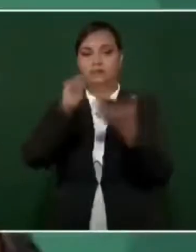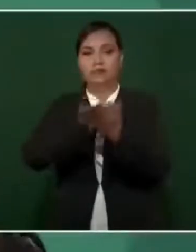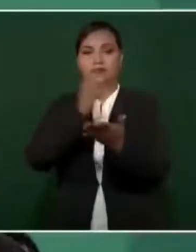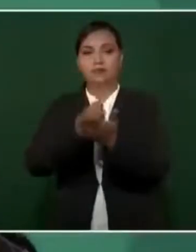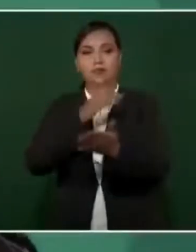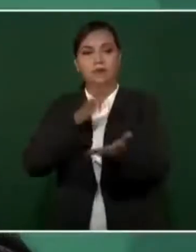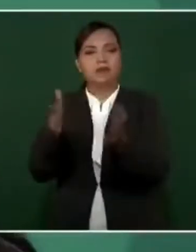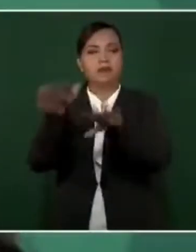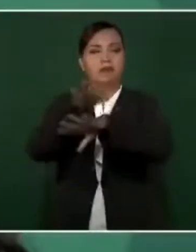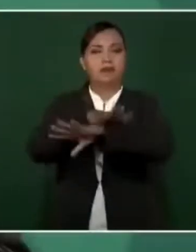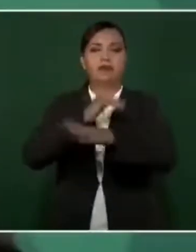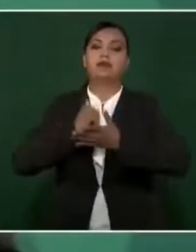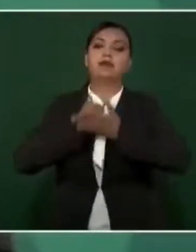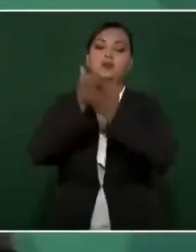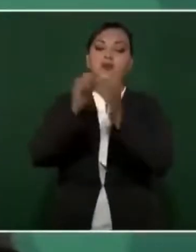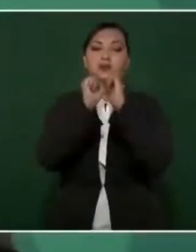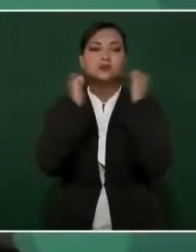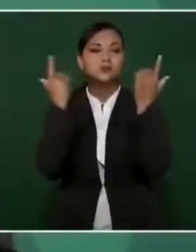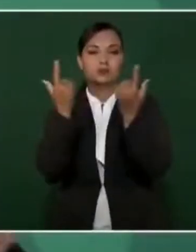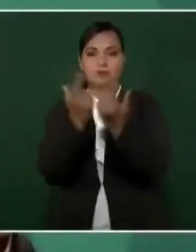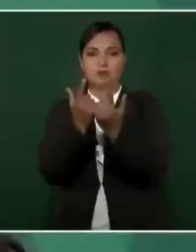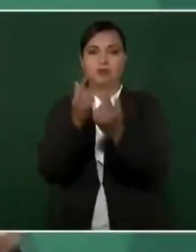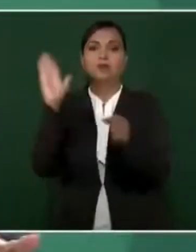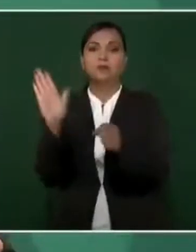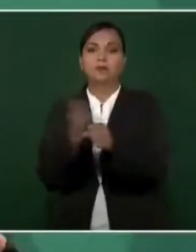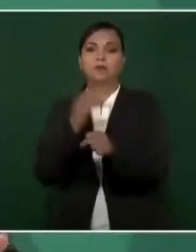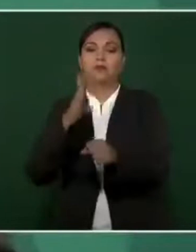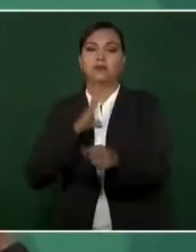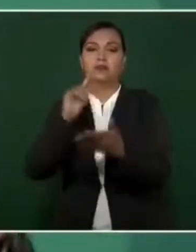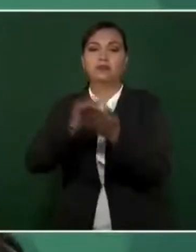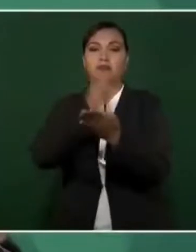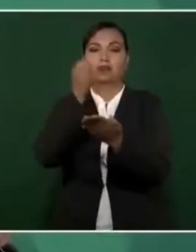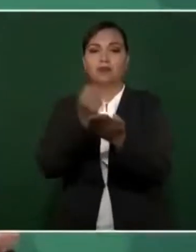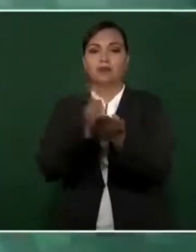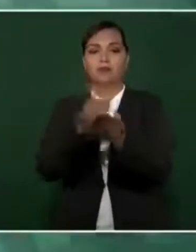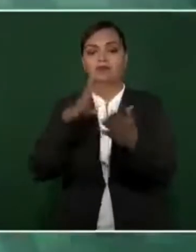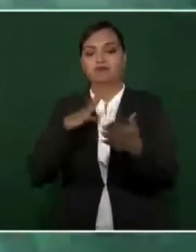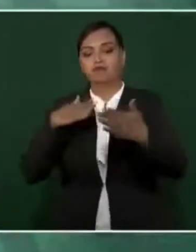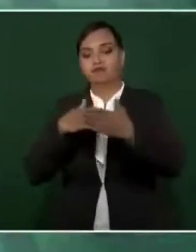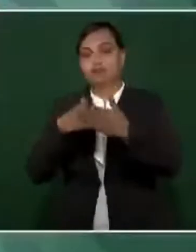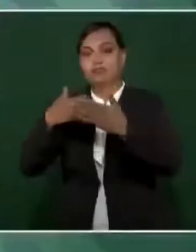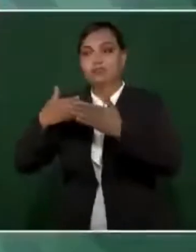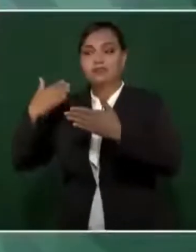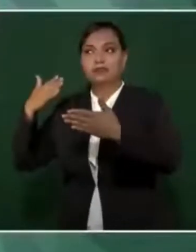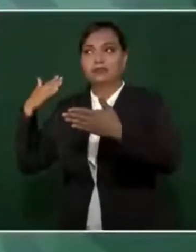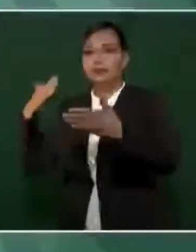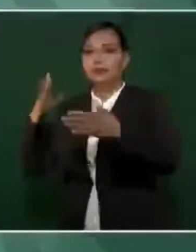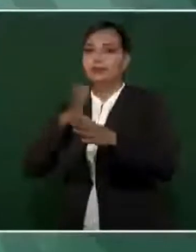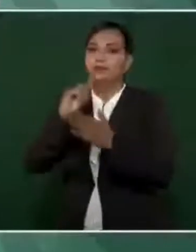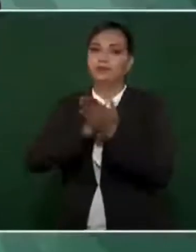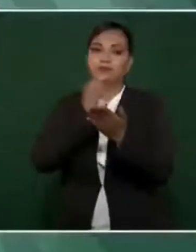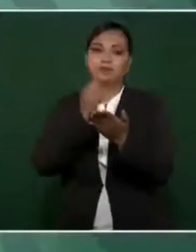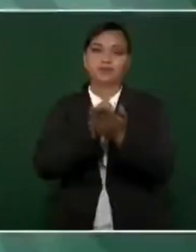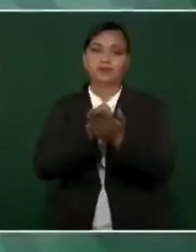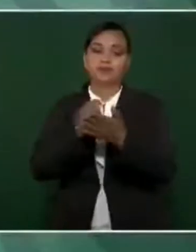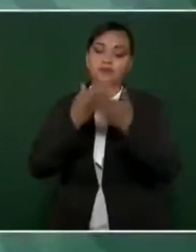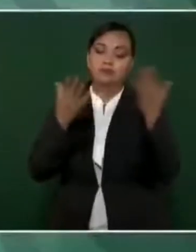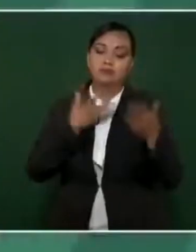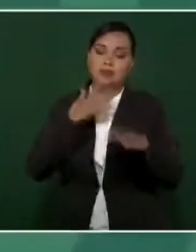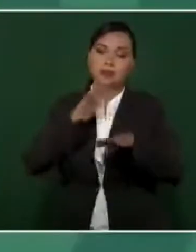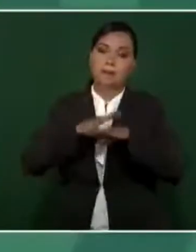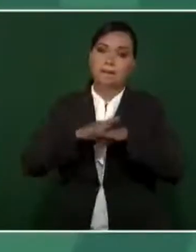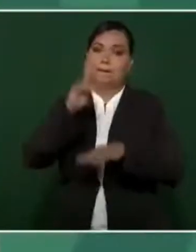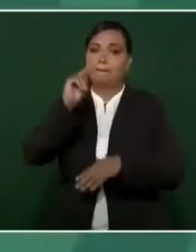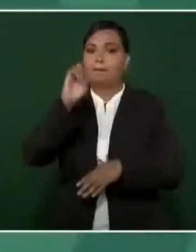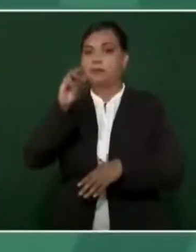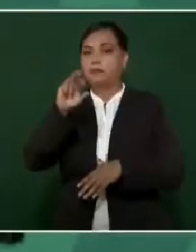beneficio social, porque hay un Tamaulipas que se nos ha quedado atrasado, un Tamaulipas que todavía tiene producción primaria y que no tiene